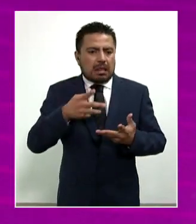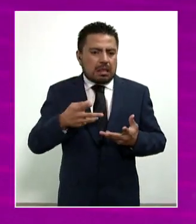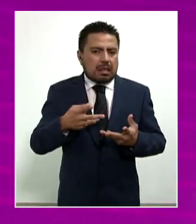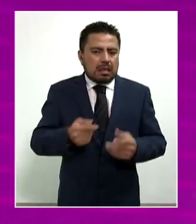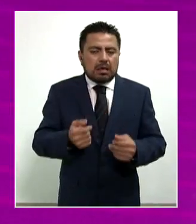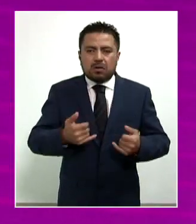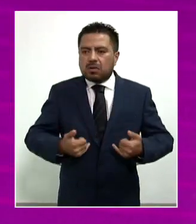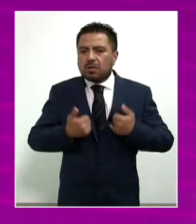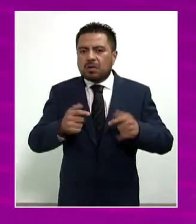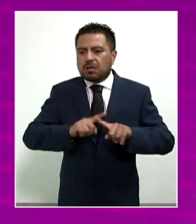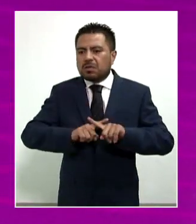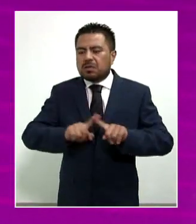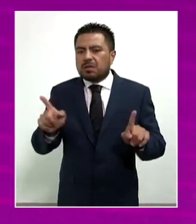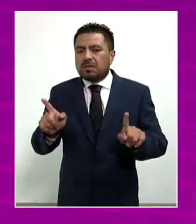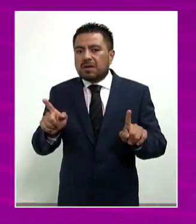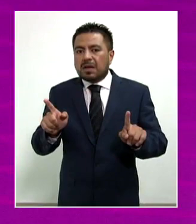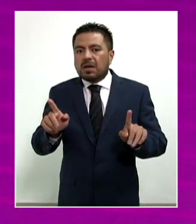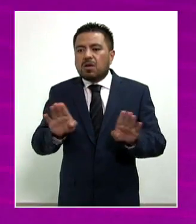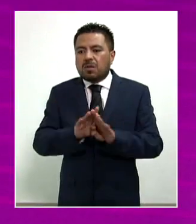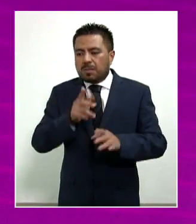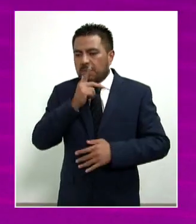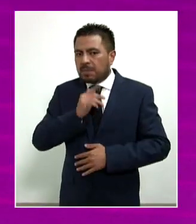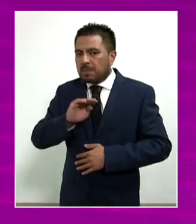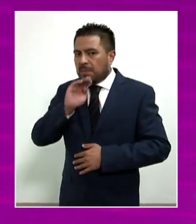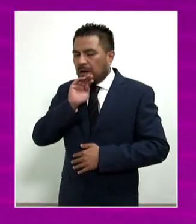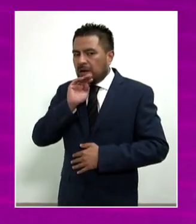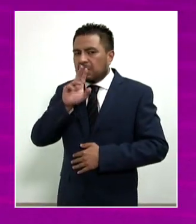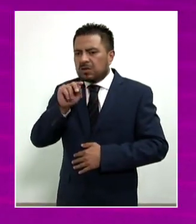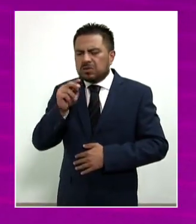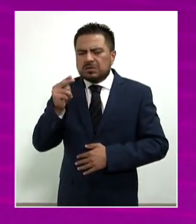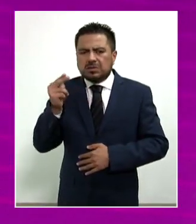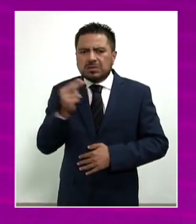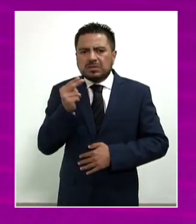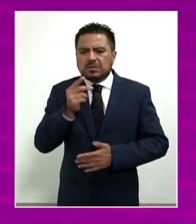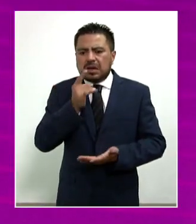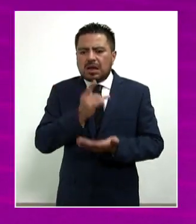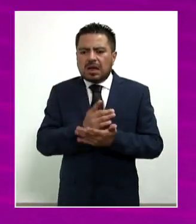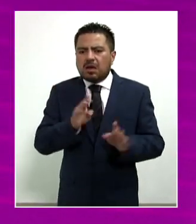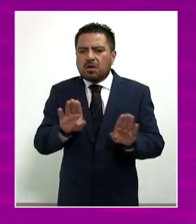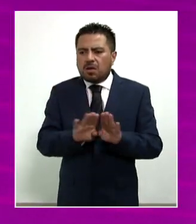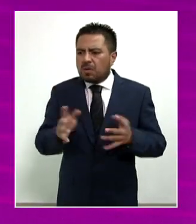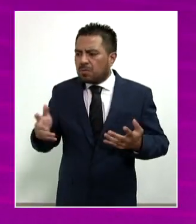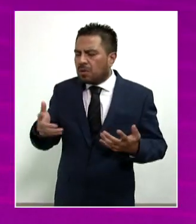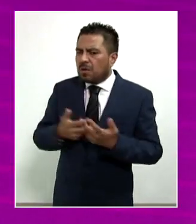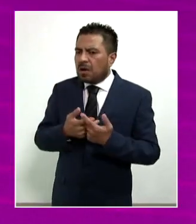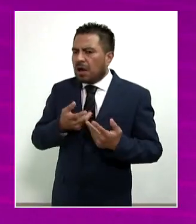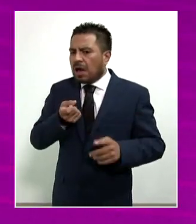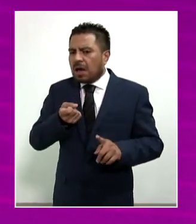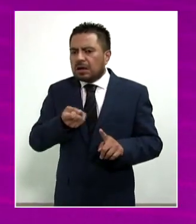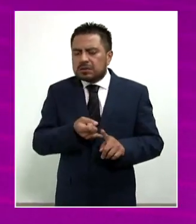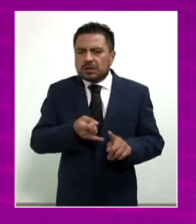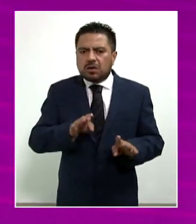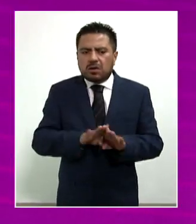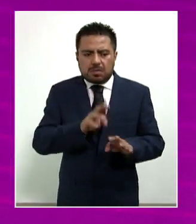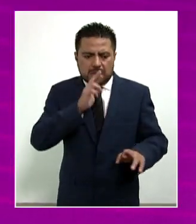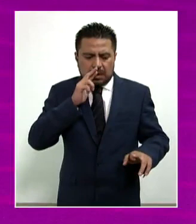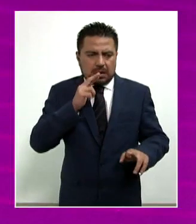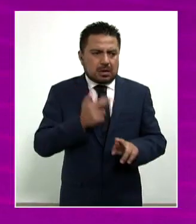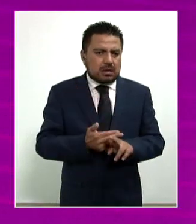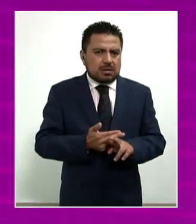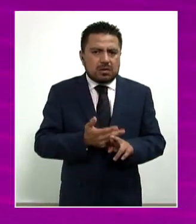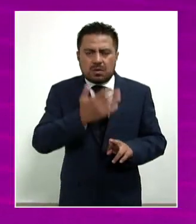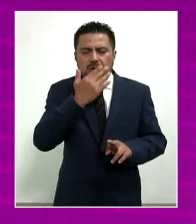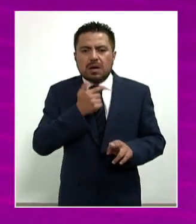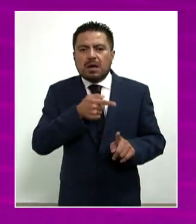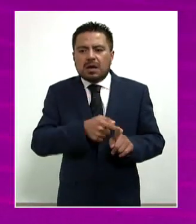bien son diferentes a los de sus papás, no necesariamente son patrones de consumo, entre comillas, irresponsables.